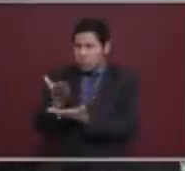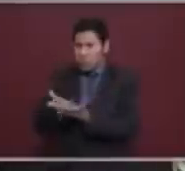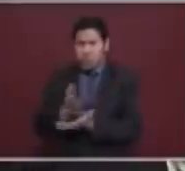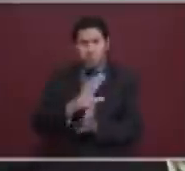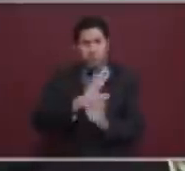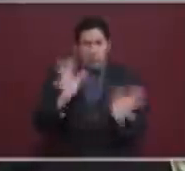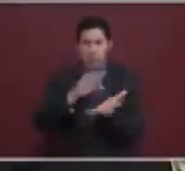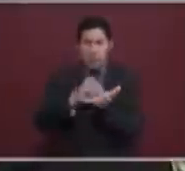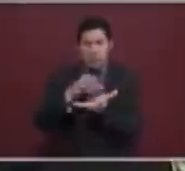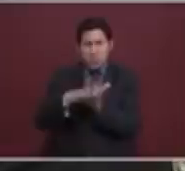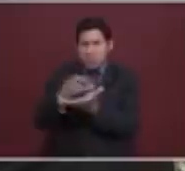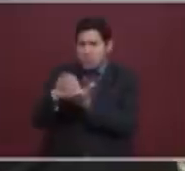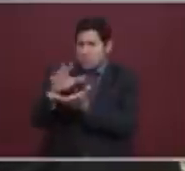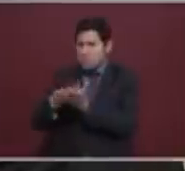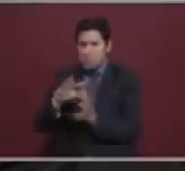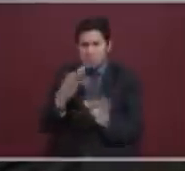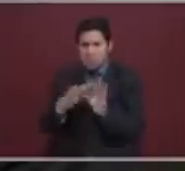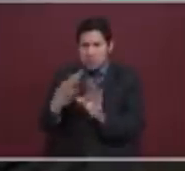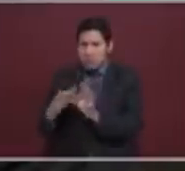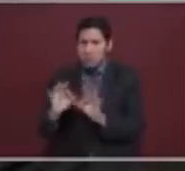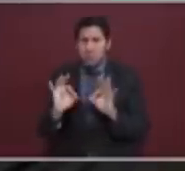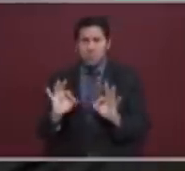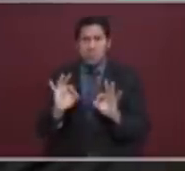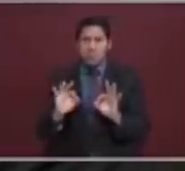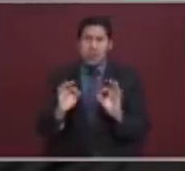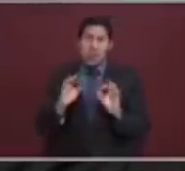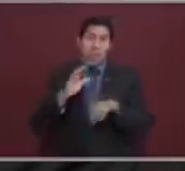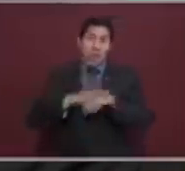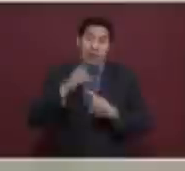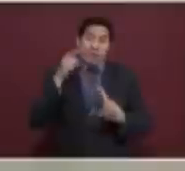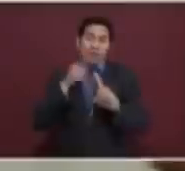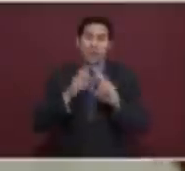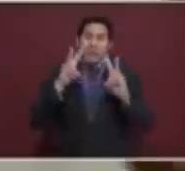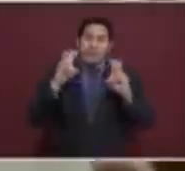independientemente del tema de seguridad